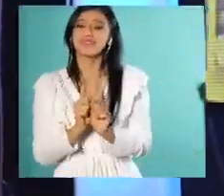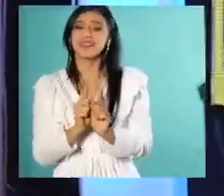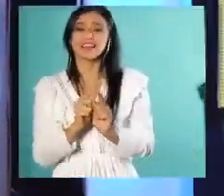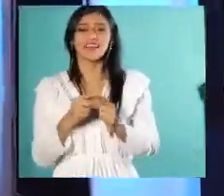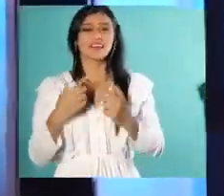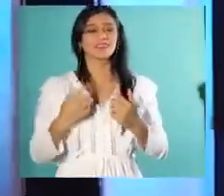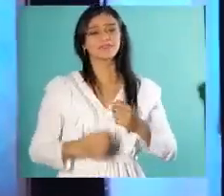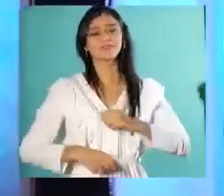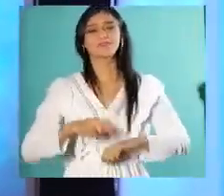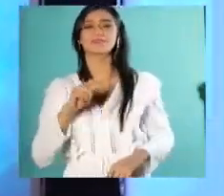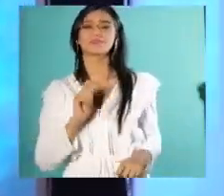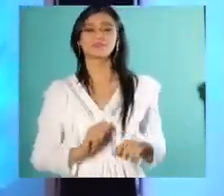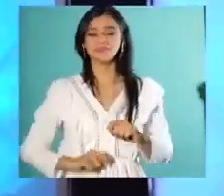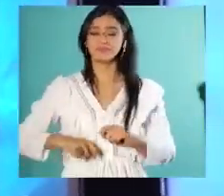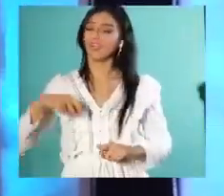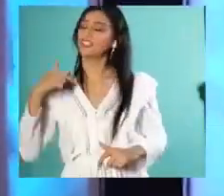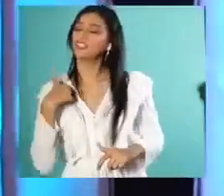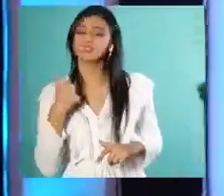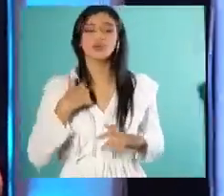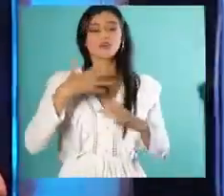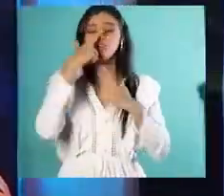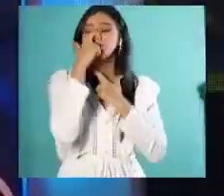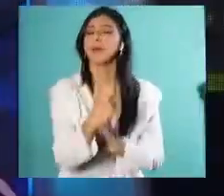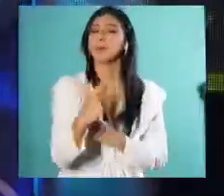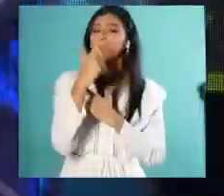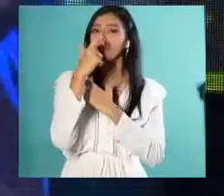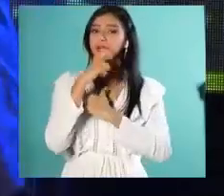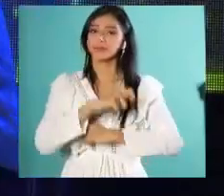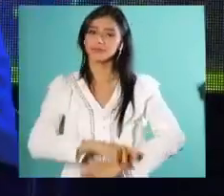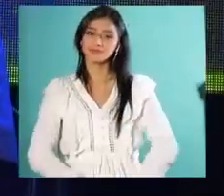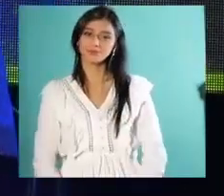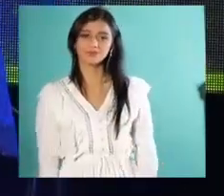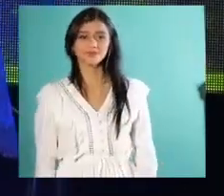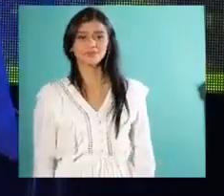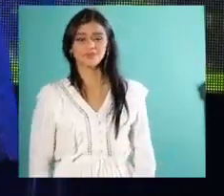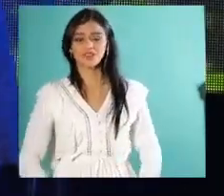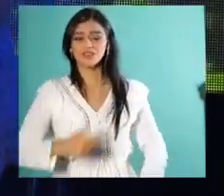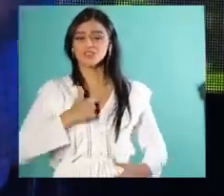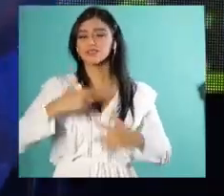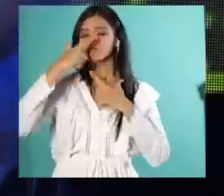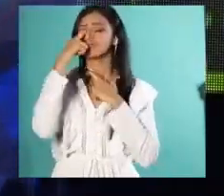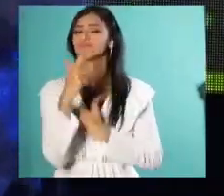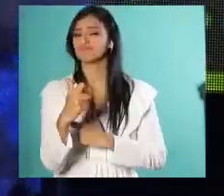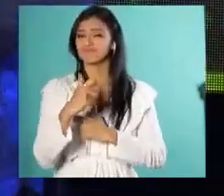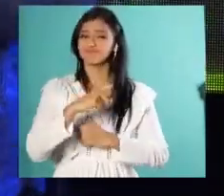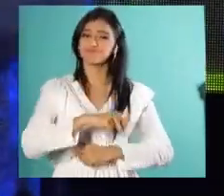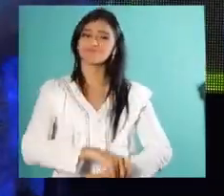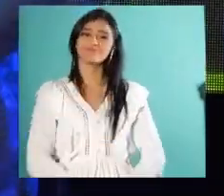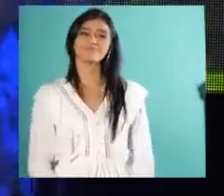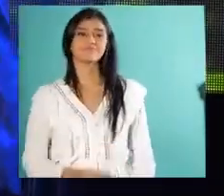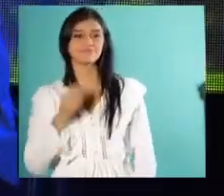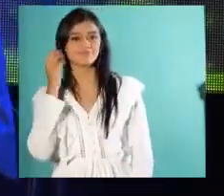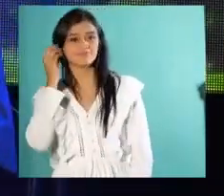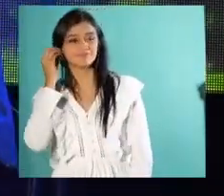Como en Karate Kid, estoy enamorado. Estoy